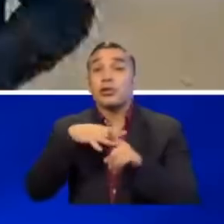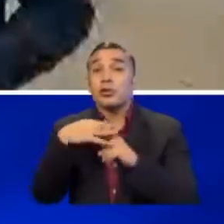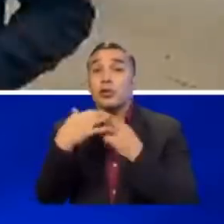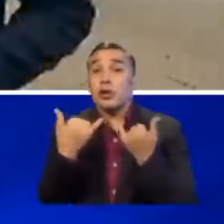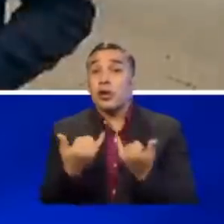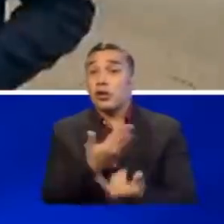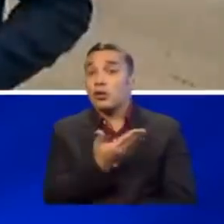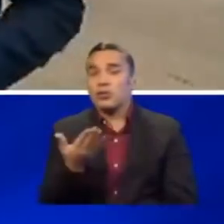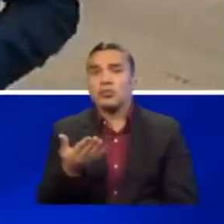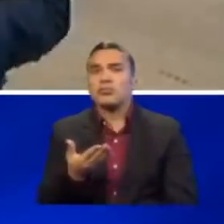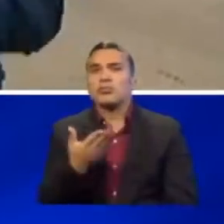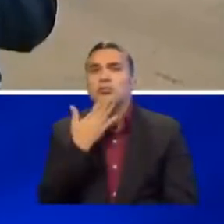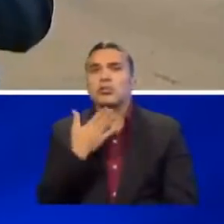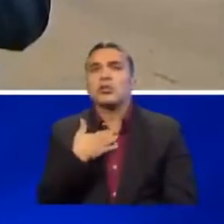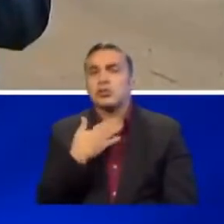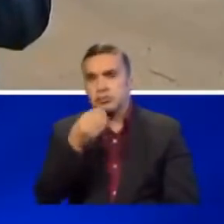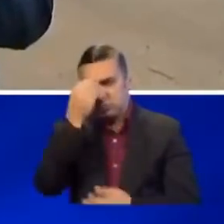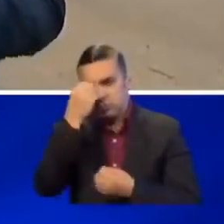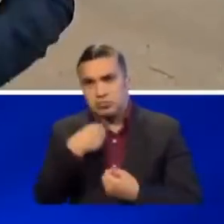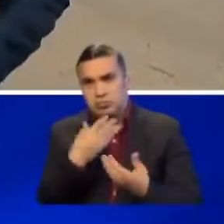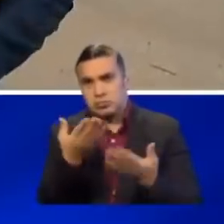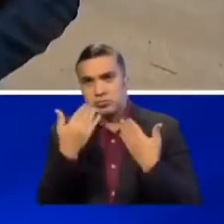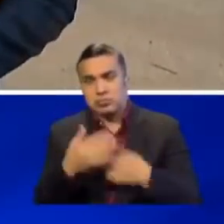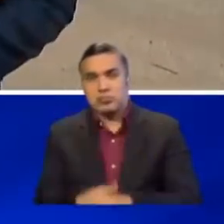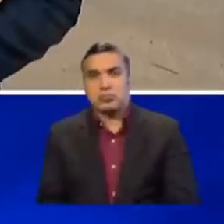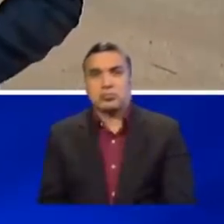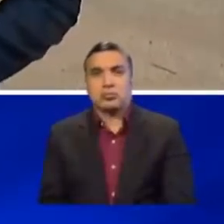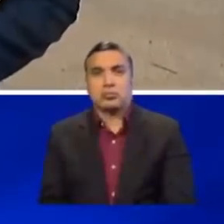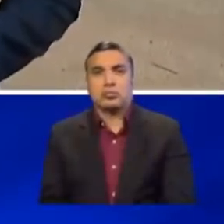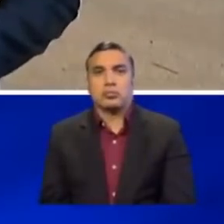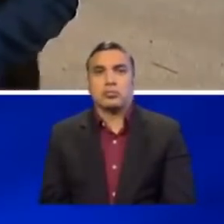actual ahí, ¿cuál es? Cuéntanos, Stalin.